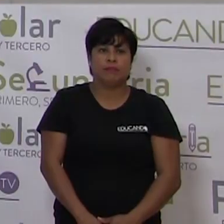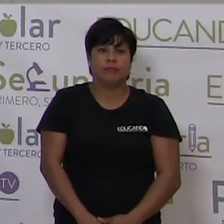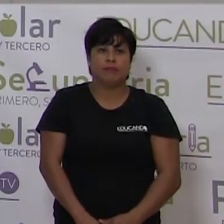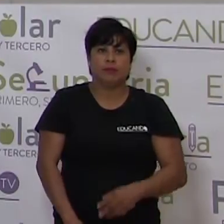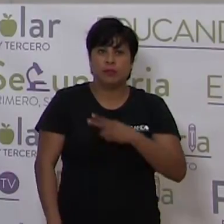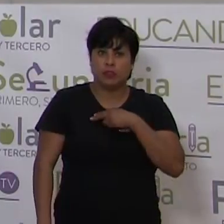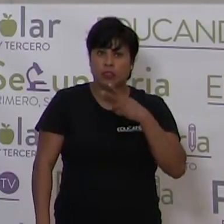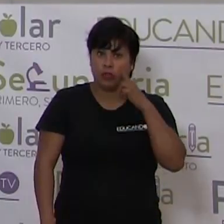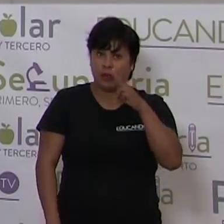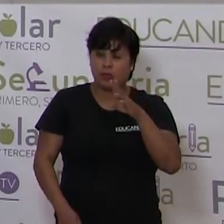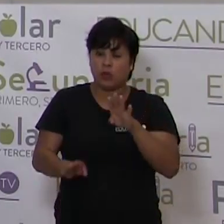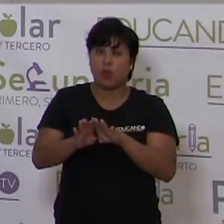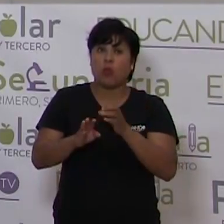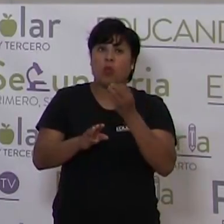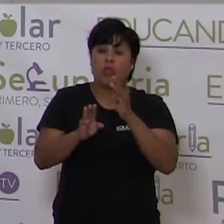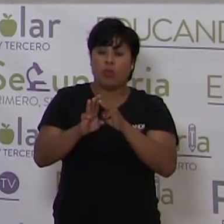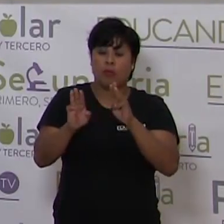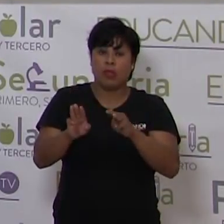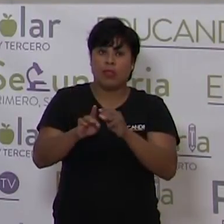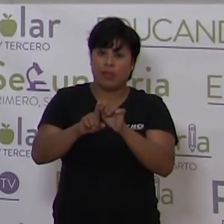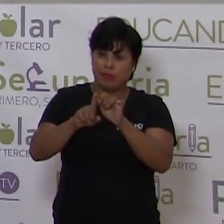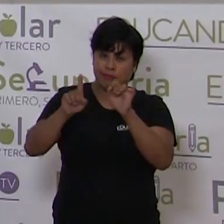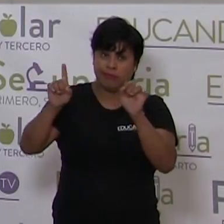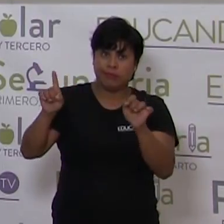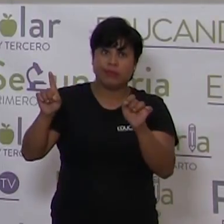Veamos cuánto es la distancia de acá a acá.